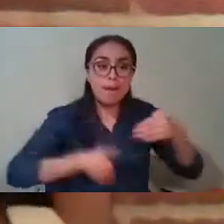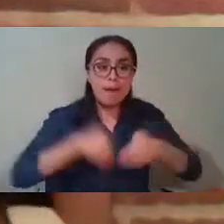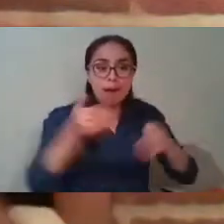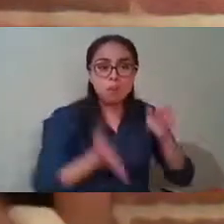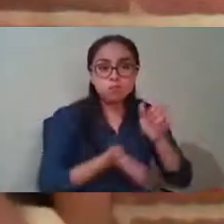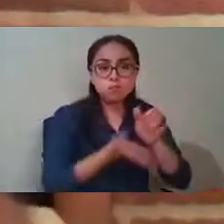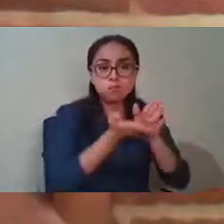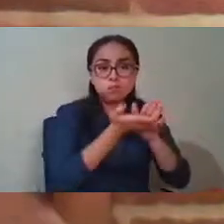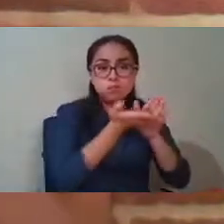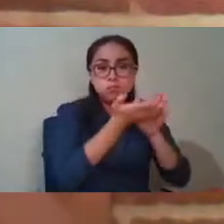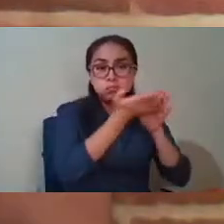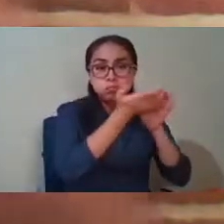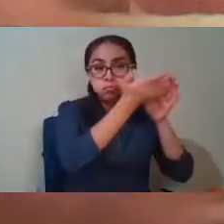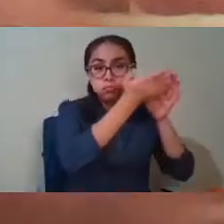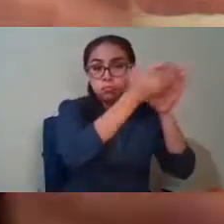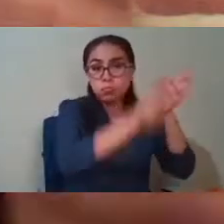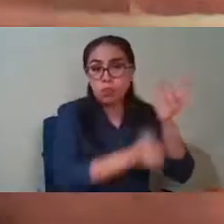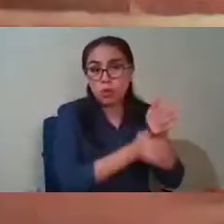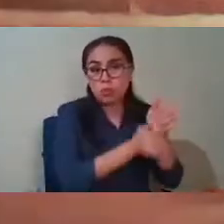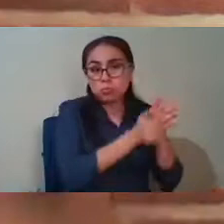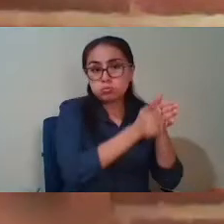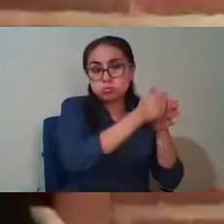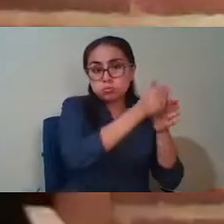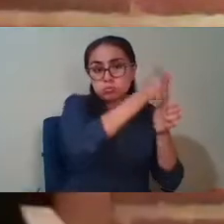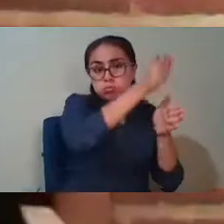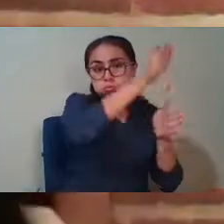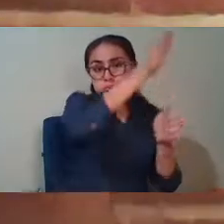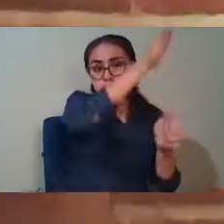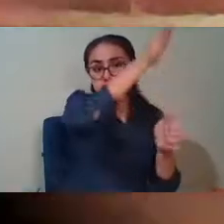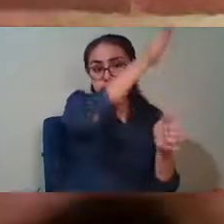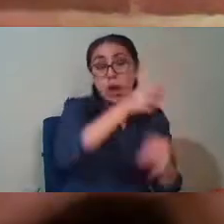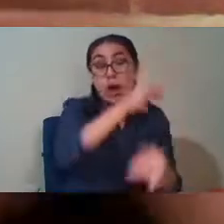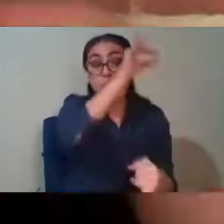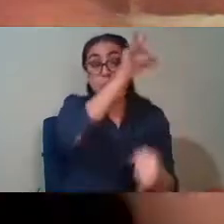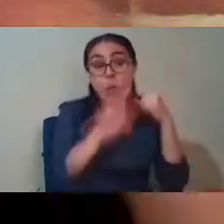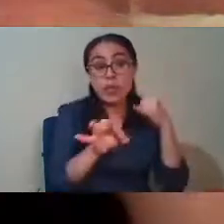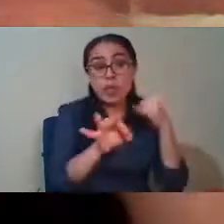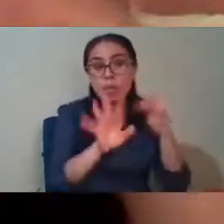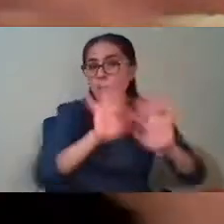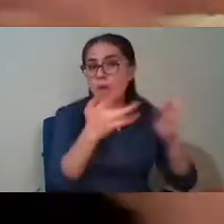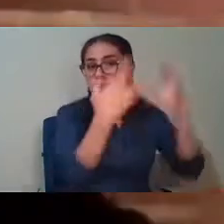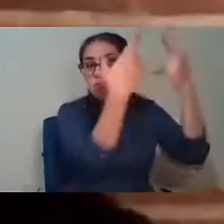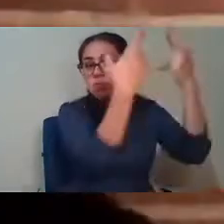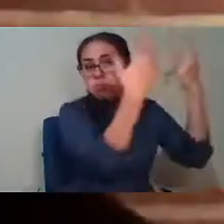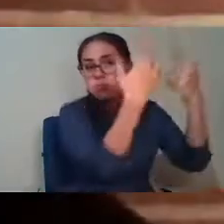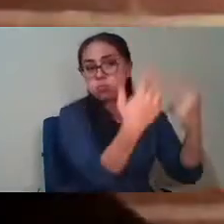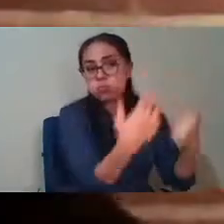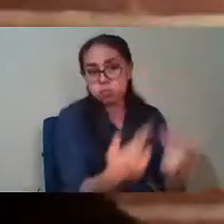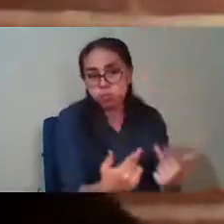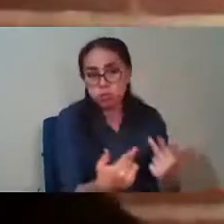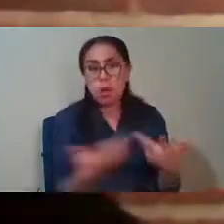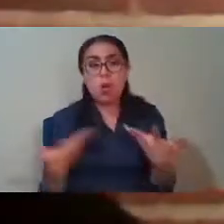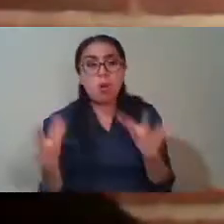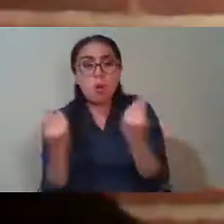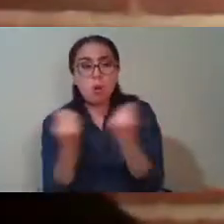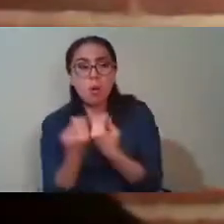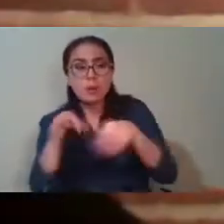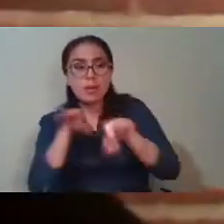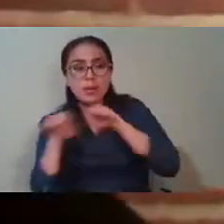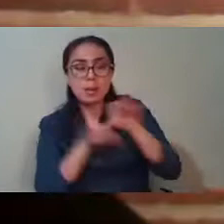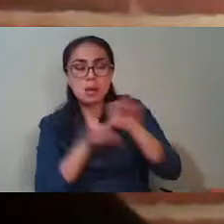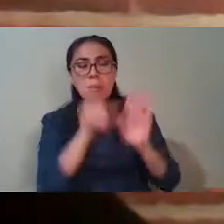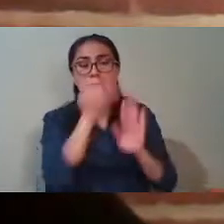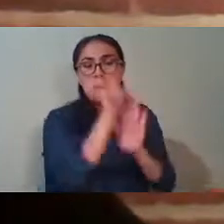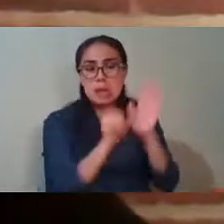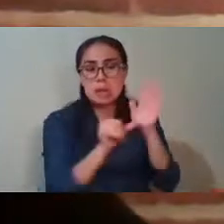vaya elevando y en el final la pared se destruya? Trabajamos durante un par de meses y era,